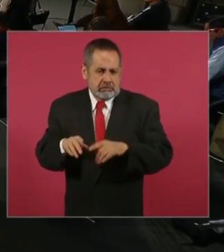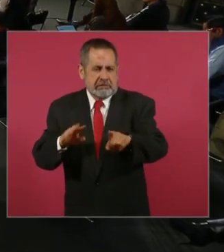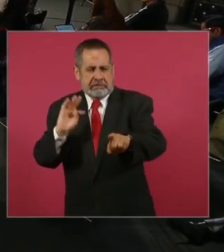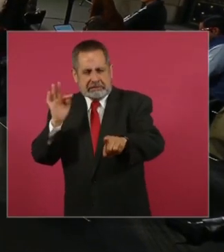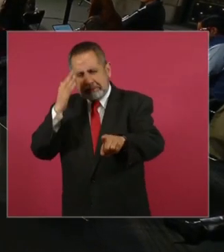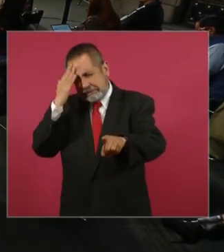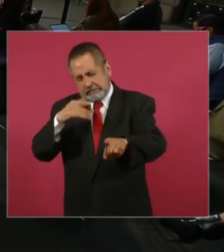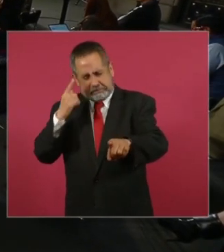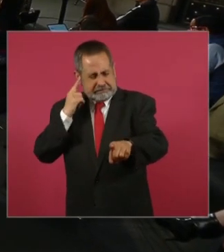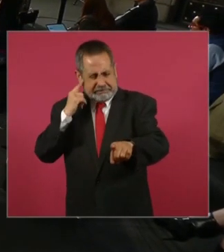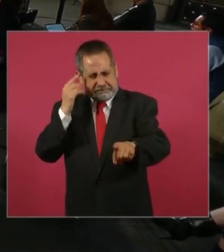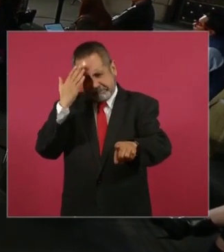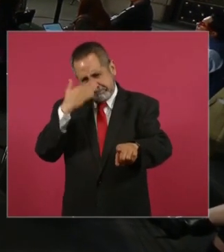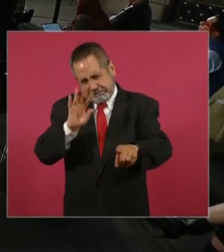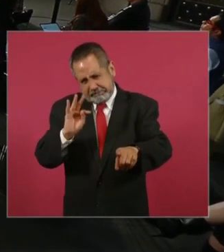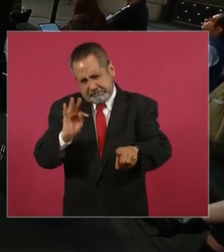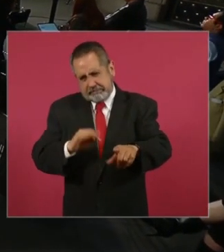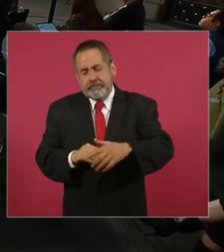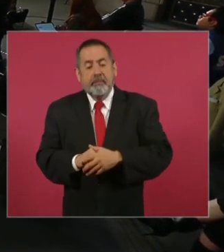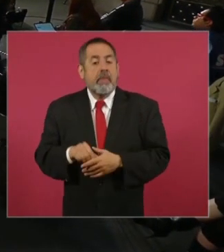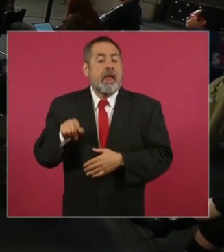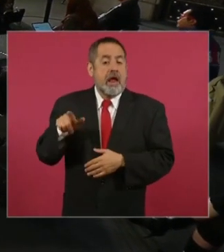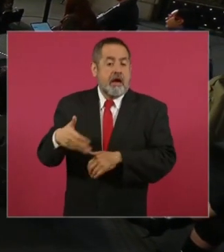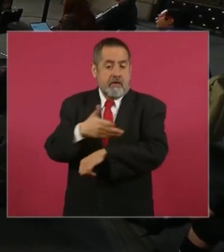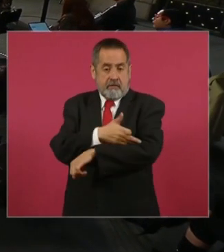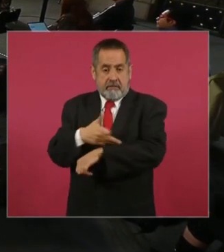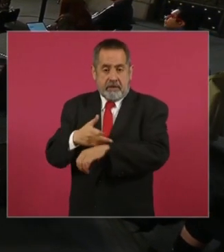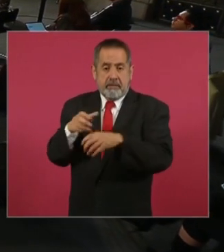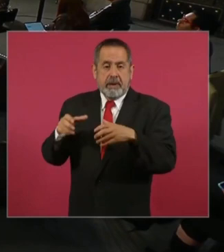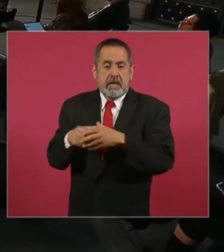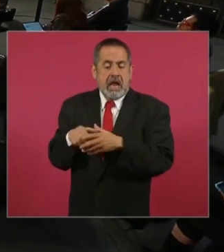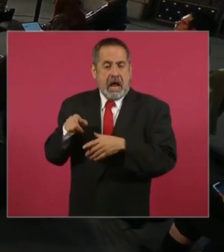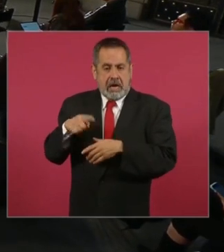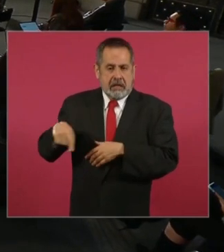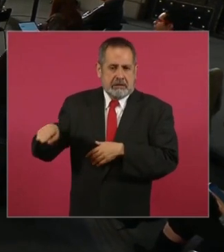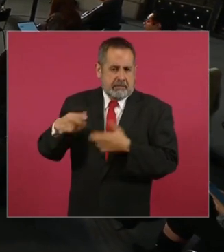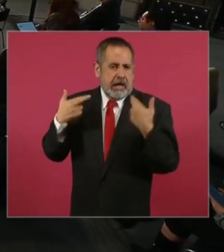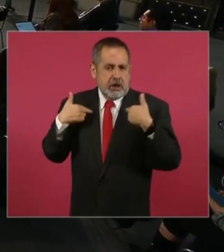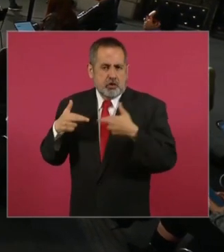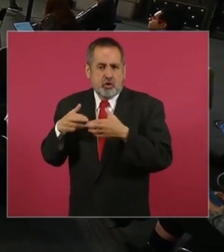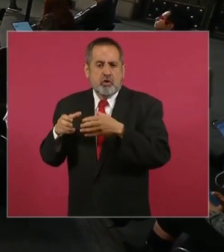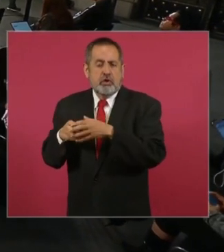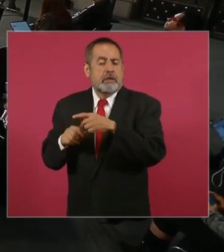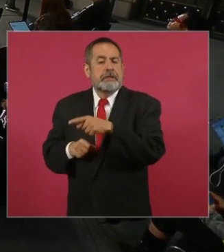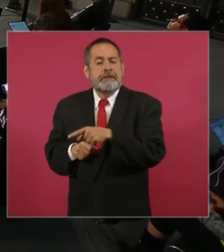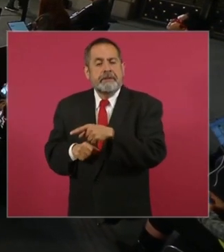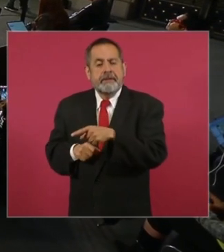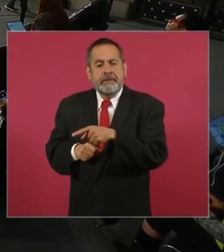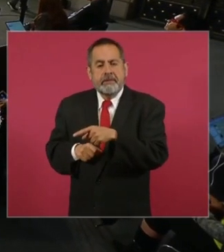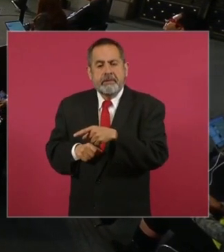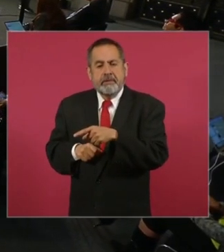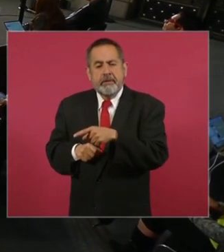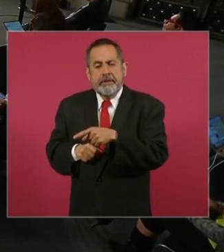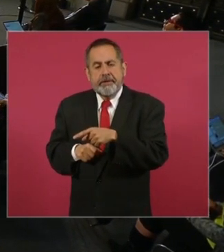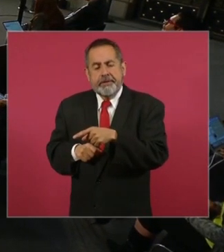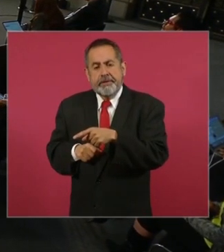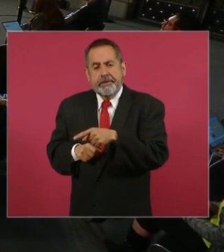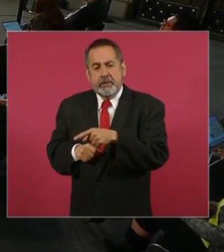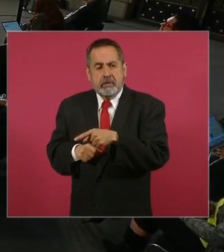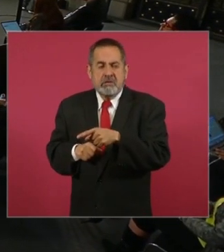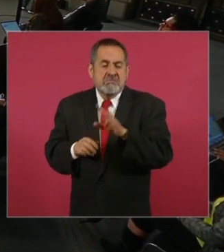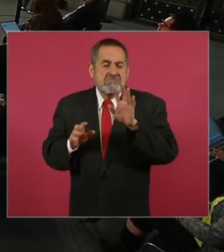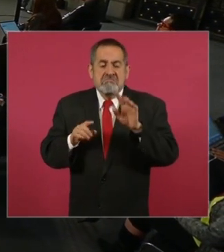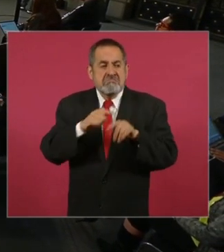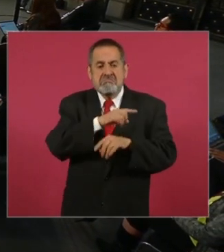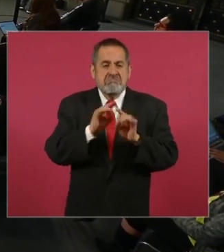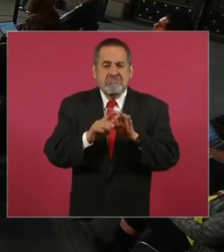presente esta denuncia. Es una familia de magisterio que por hechos de